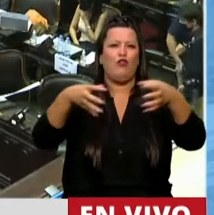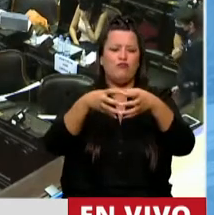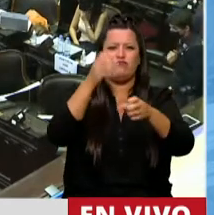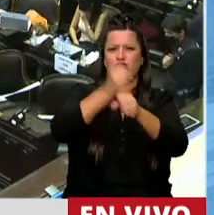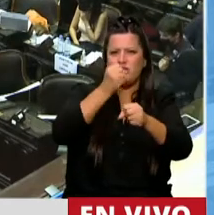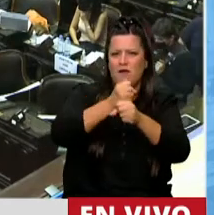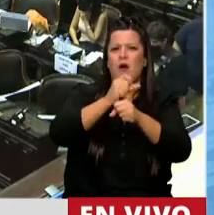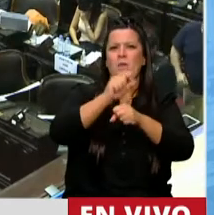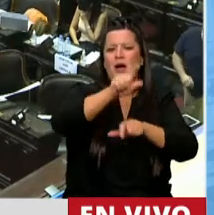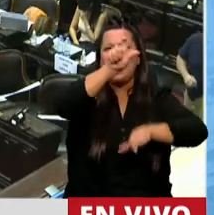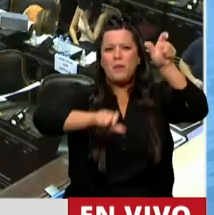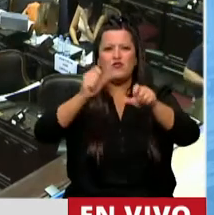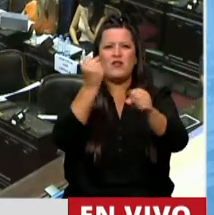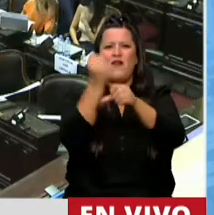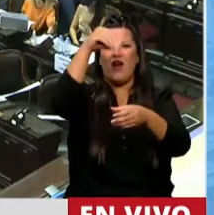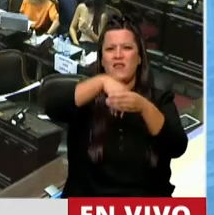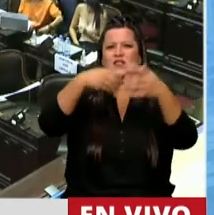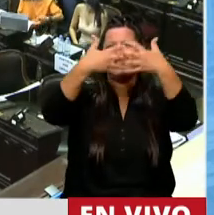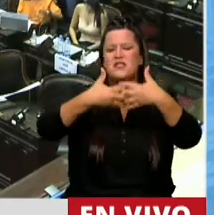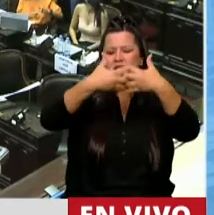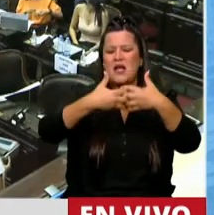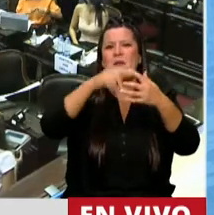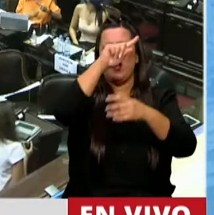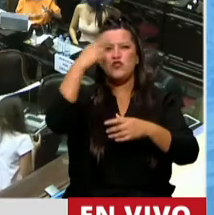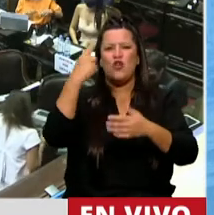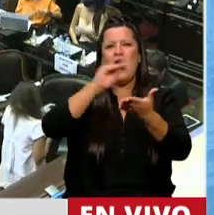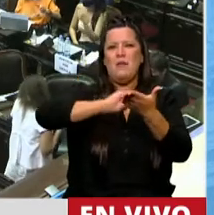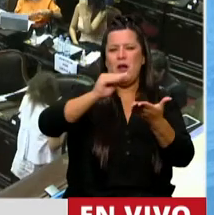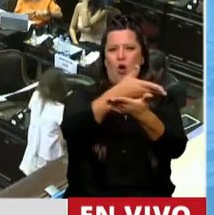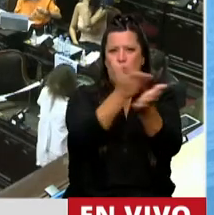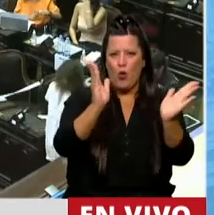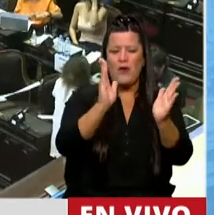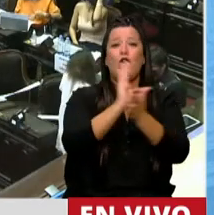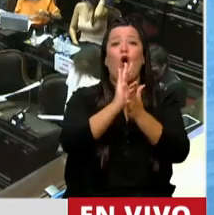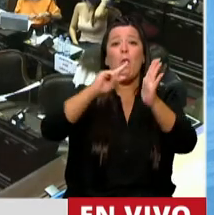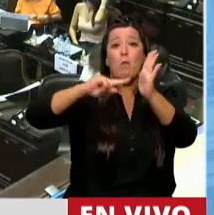trabajo para el personal del Sistema Nacional de Empleo Público multiplicado por 100.